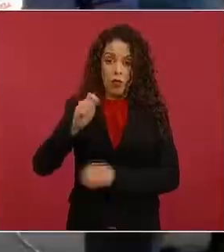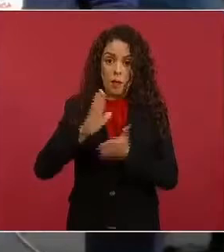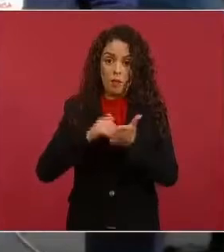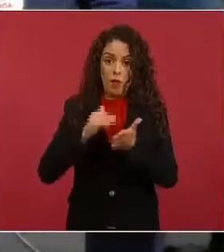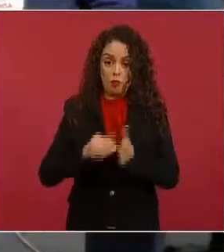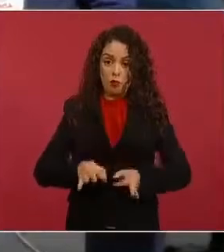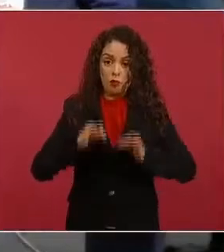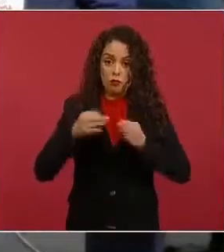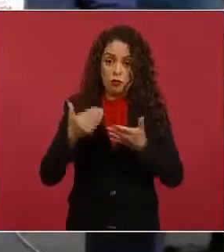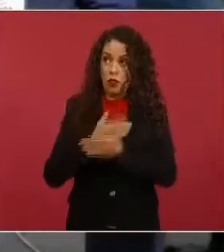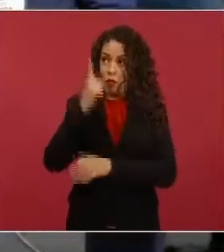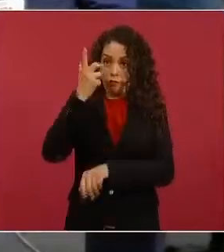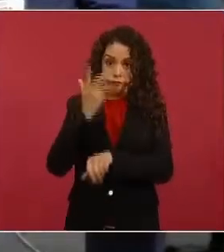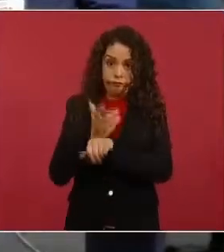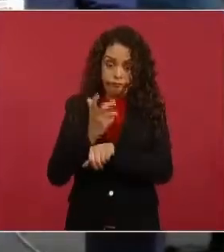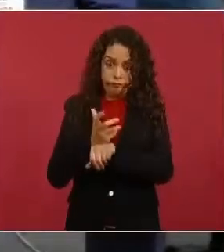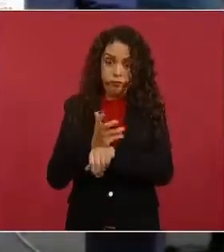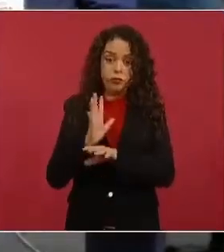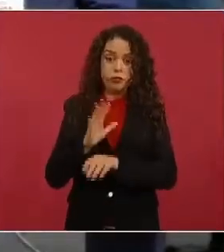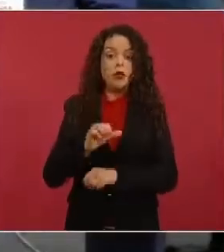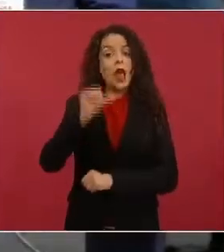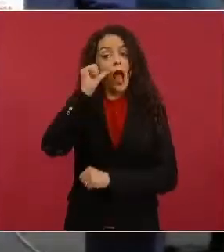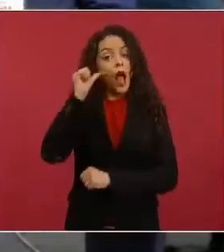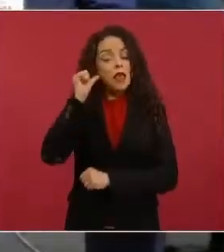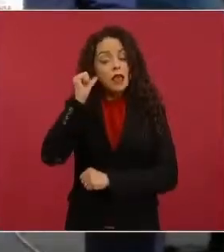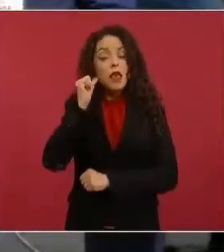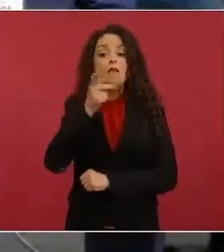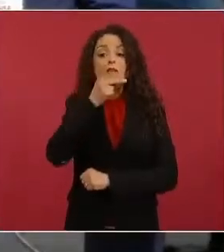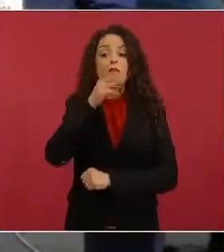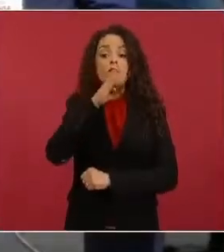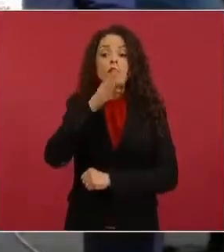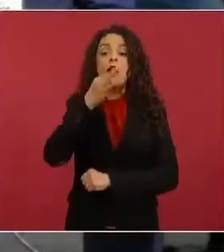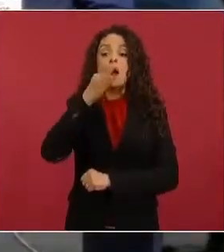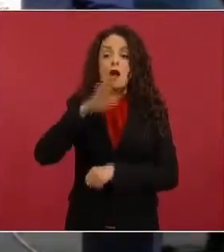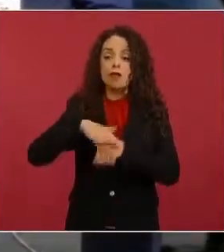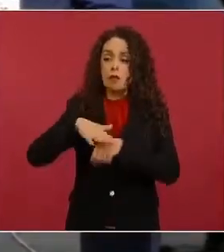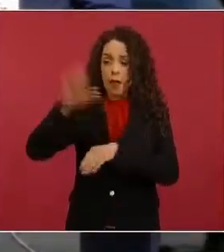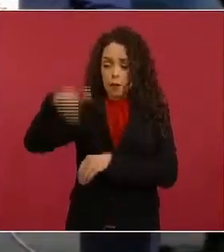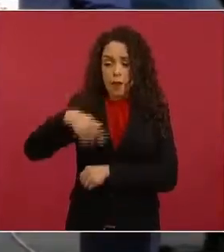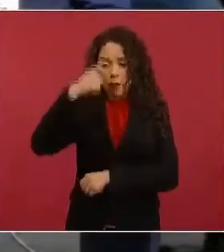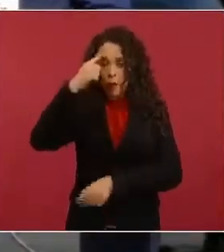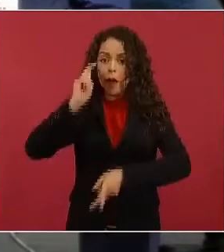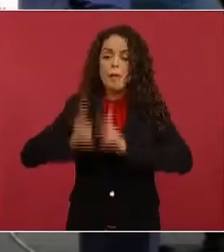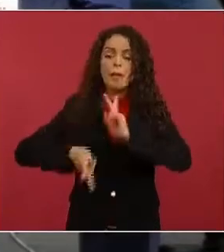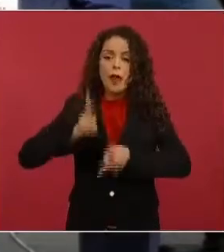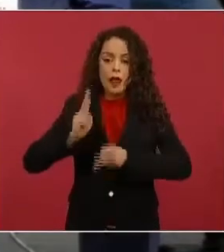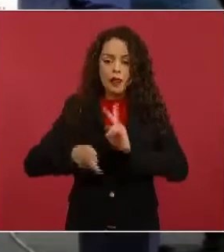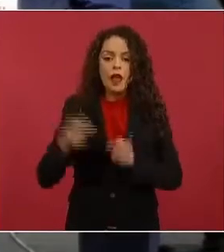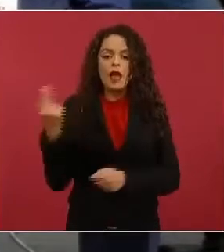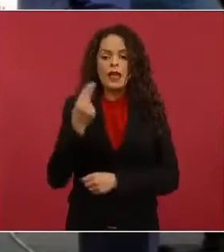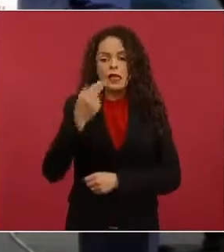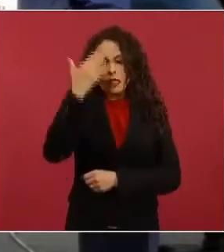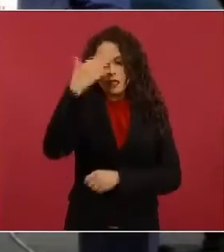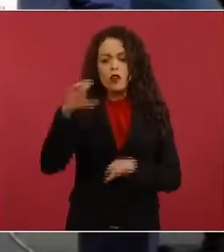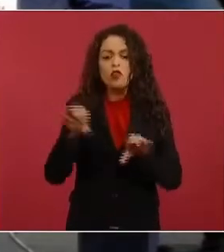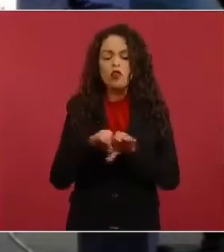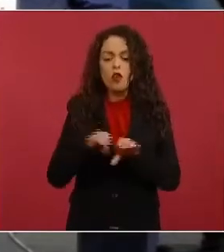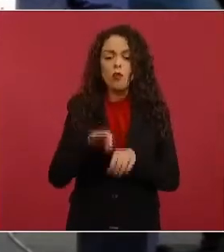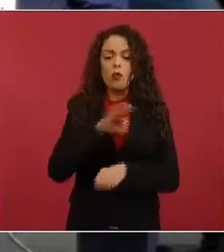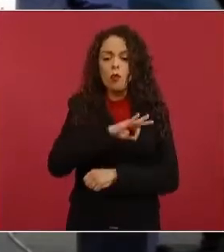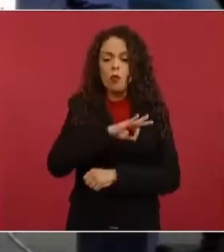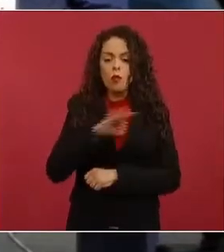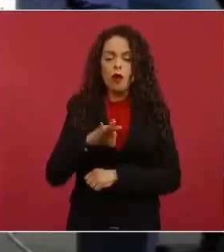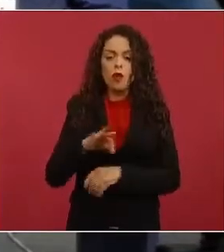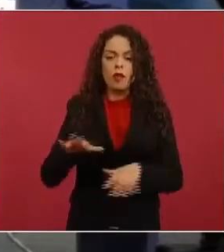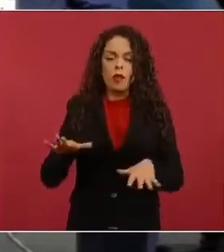ayer los llamaron a los padres para que puedan platicar y ver de qué forma se puede dar pues un vuelco a